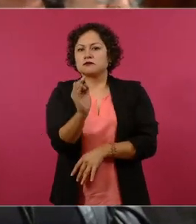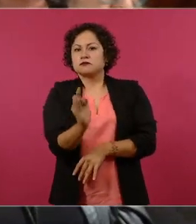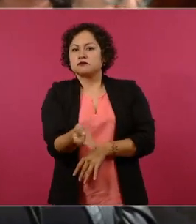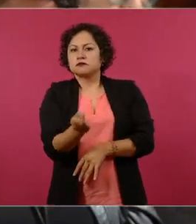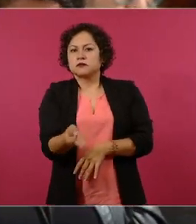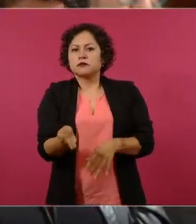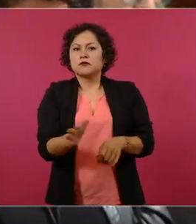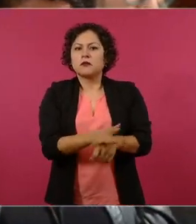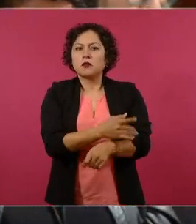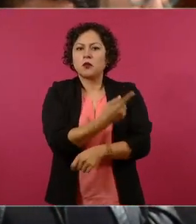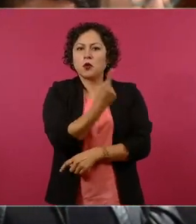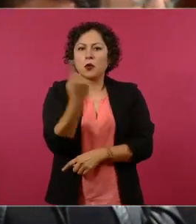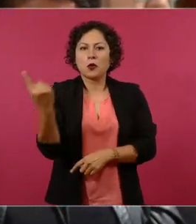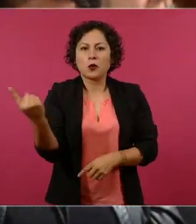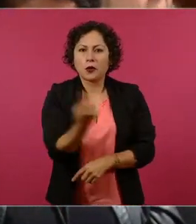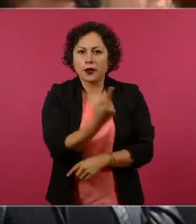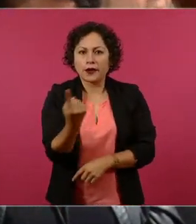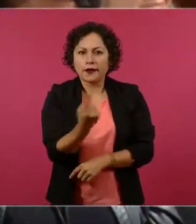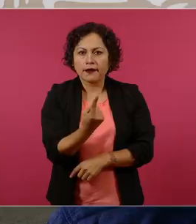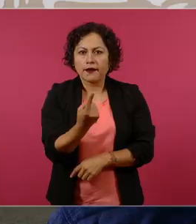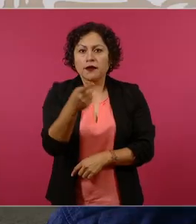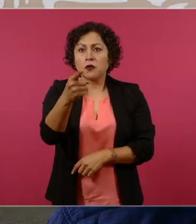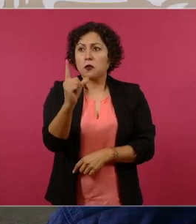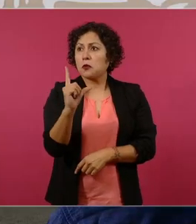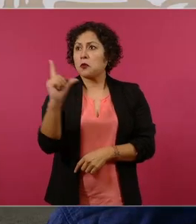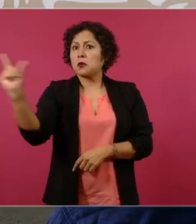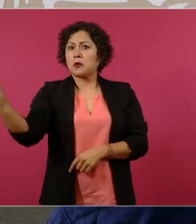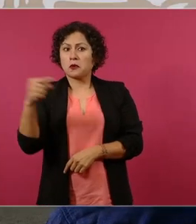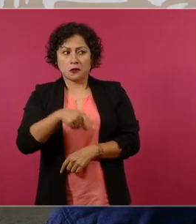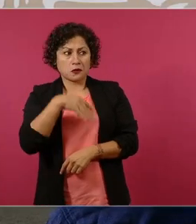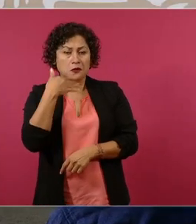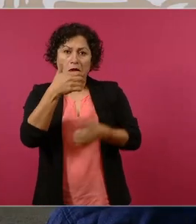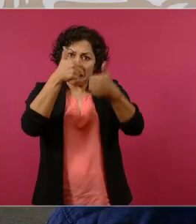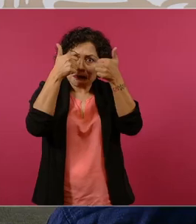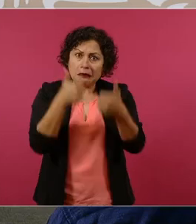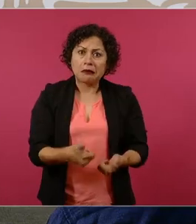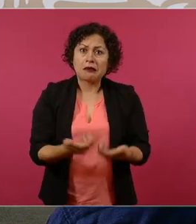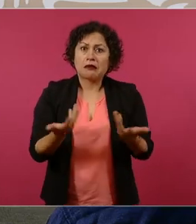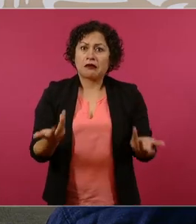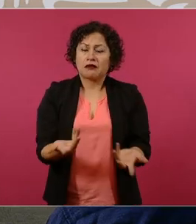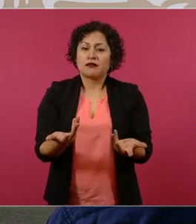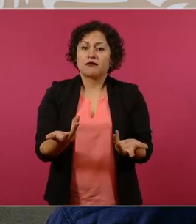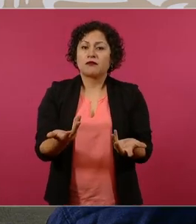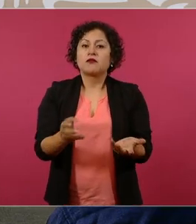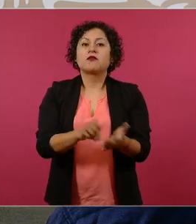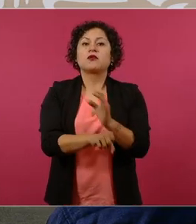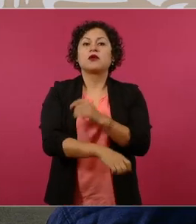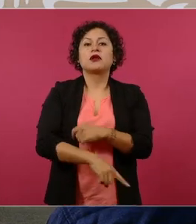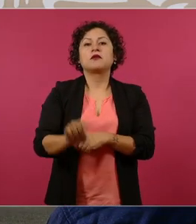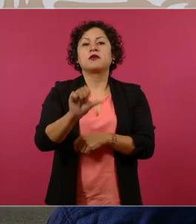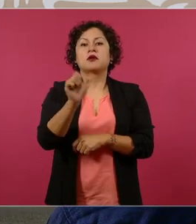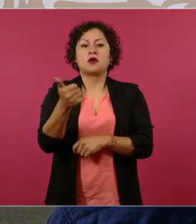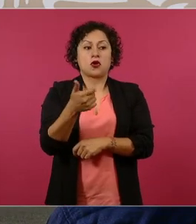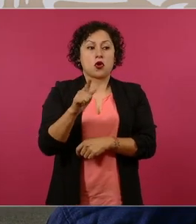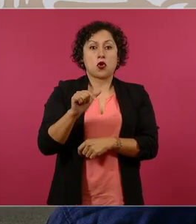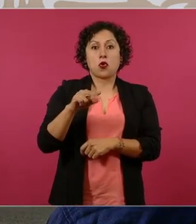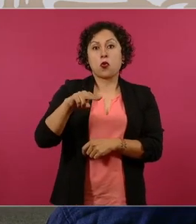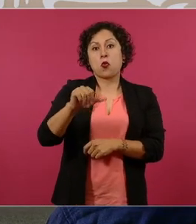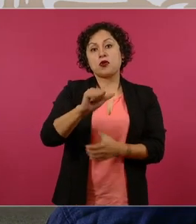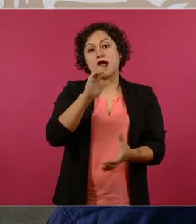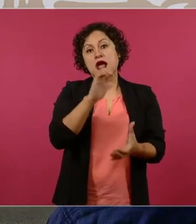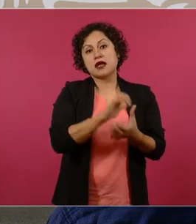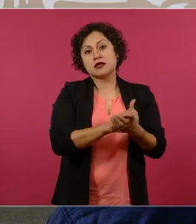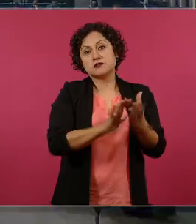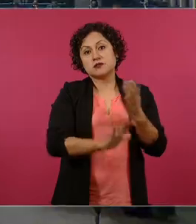y se va a quedar también va a ser diputada federal la esposa de de Gutiérrez Luna de Ana Karina